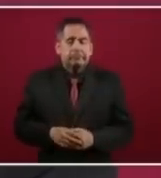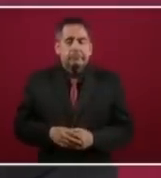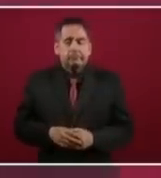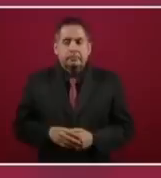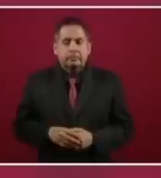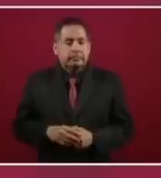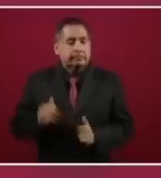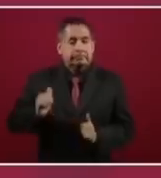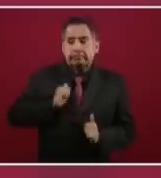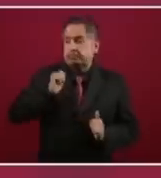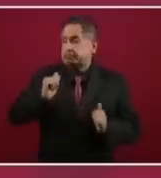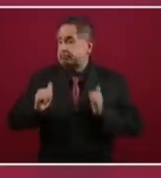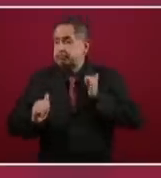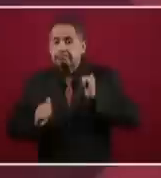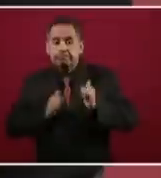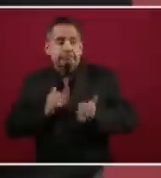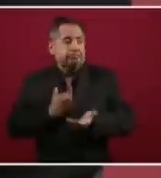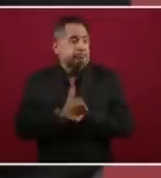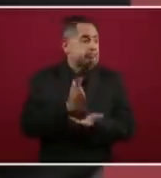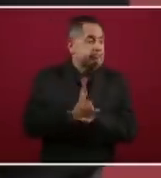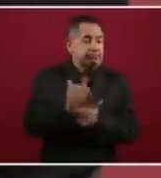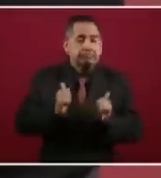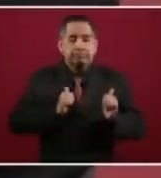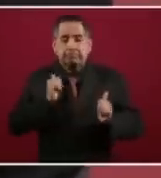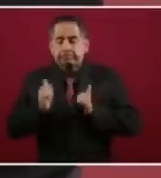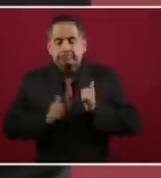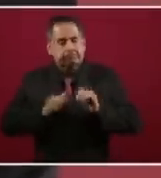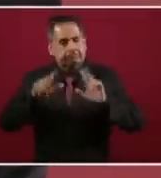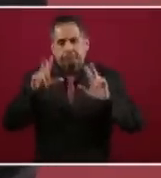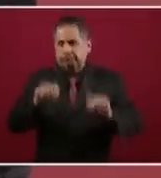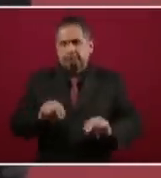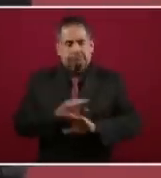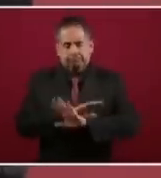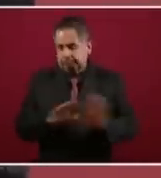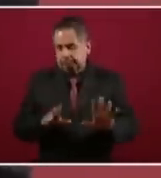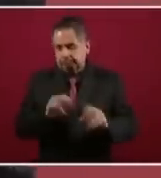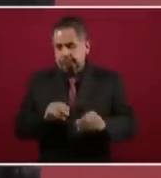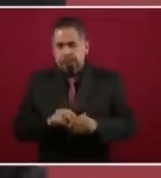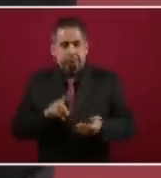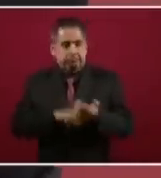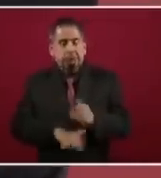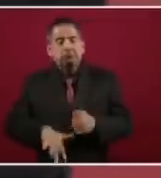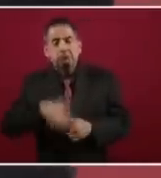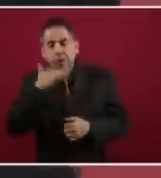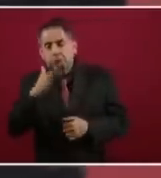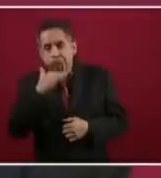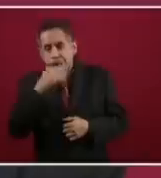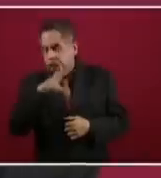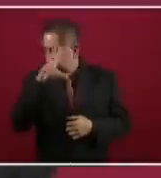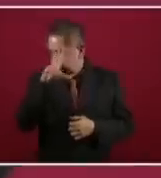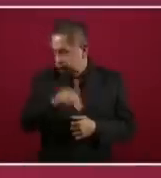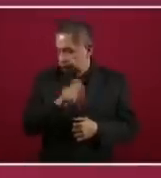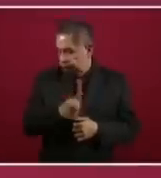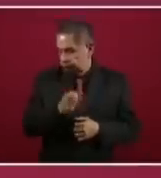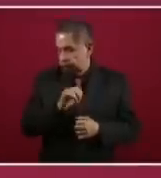el oportunista. No es de izquierda el corrupto.